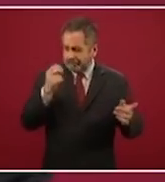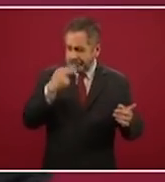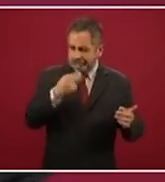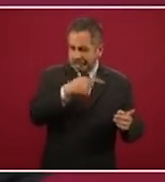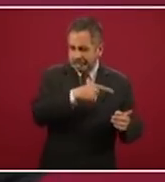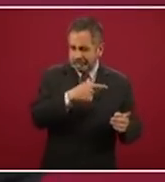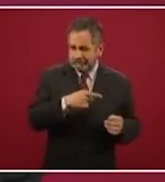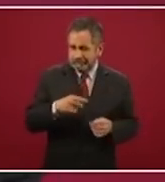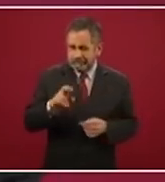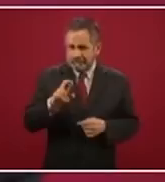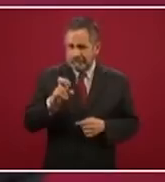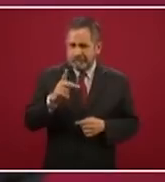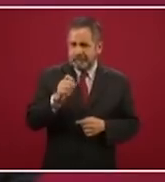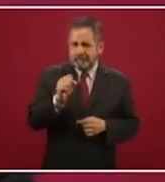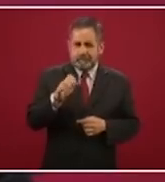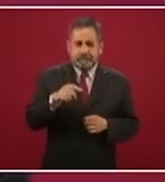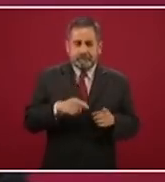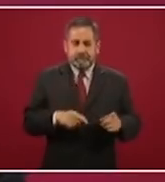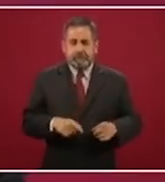se llama Repsol,